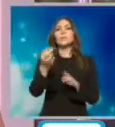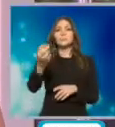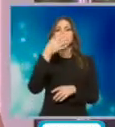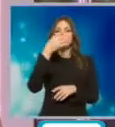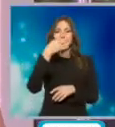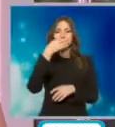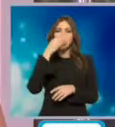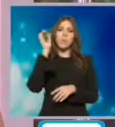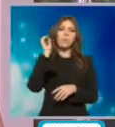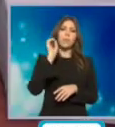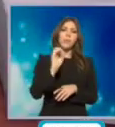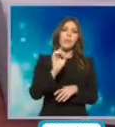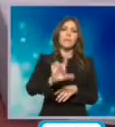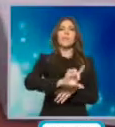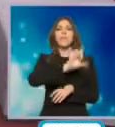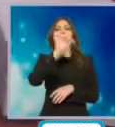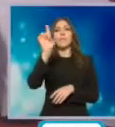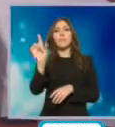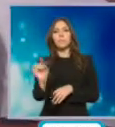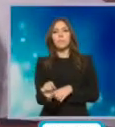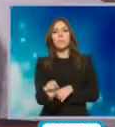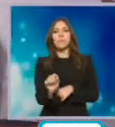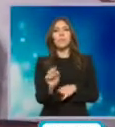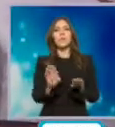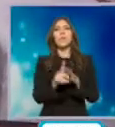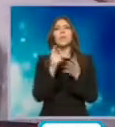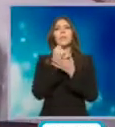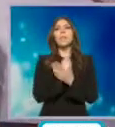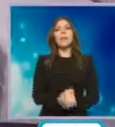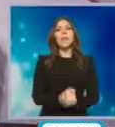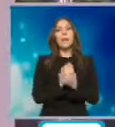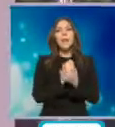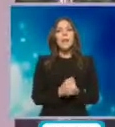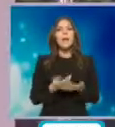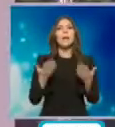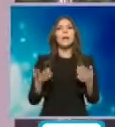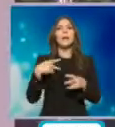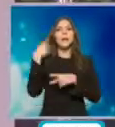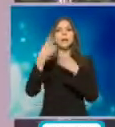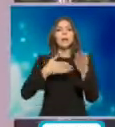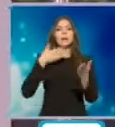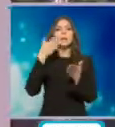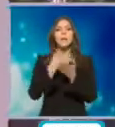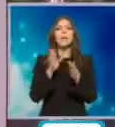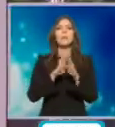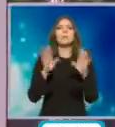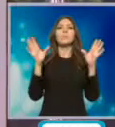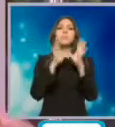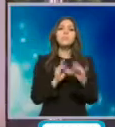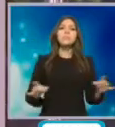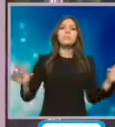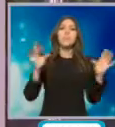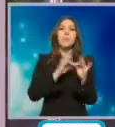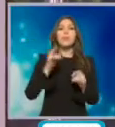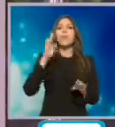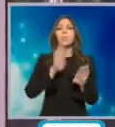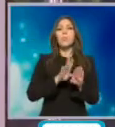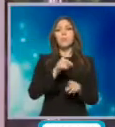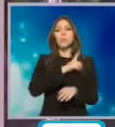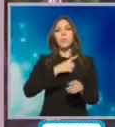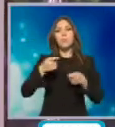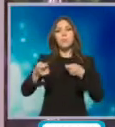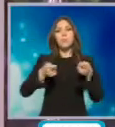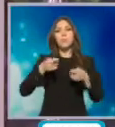farmacológico y después, o sea, la cuestión de la terapia en el sentido de, bueno, obviamente el manejo de la ansiedad, todo esto, pero primero